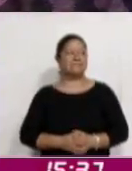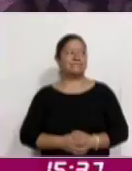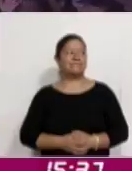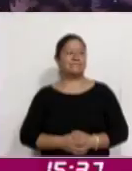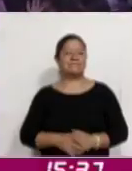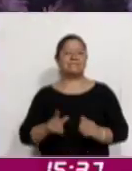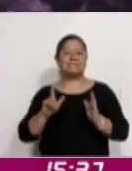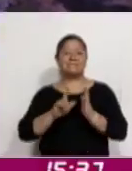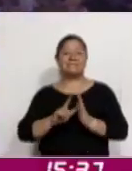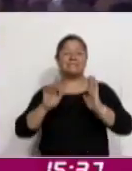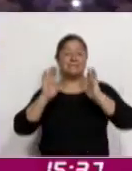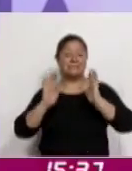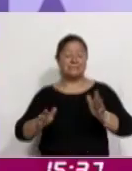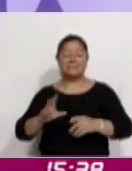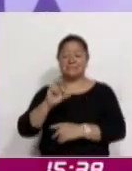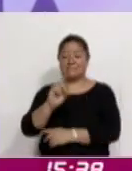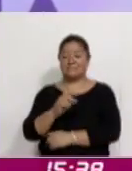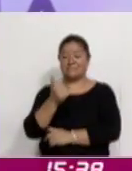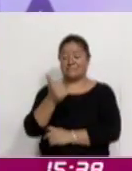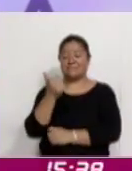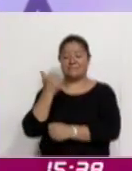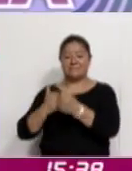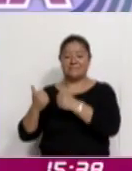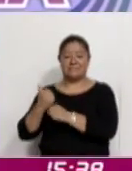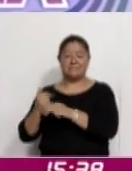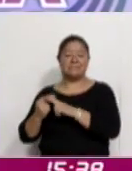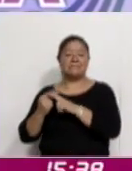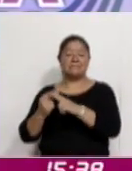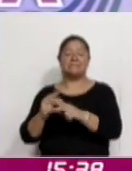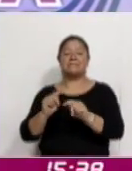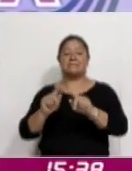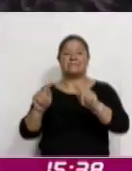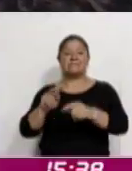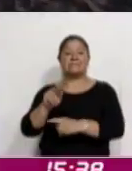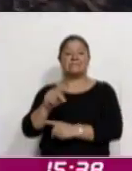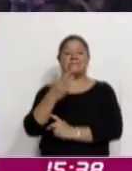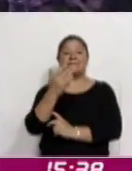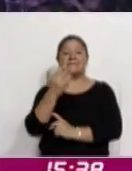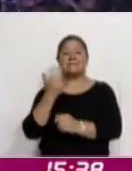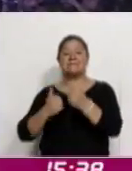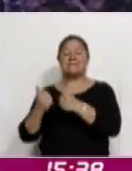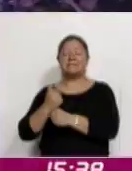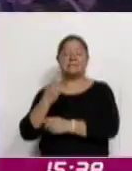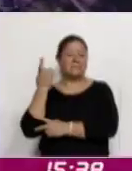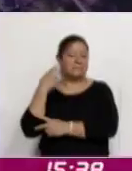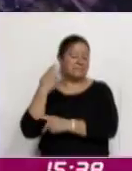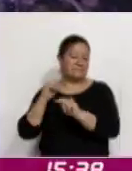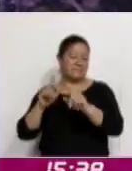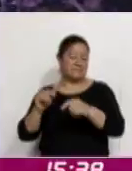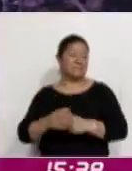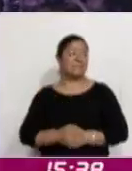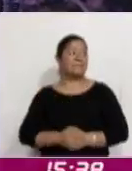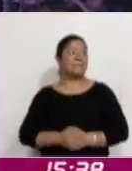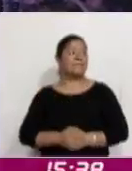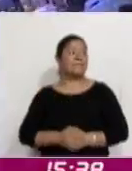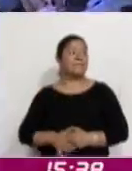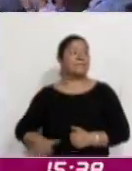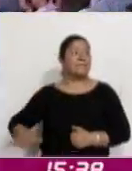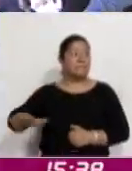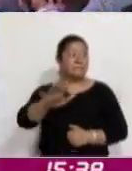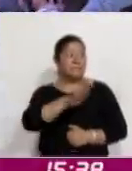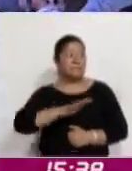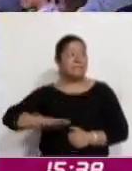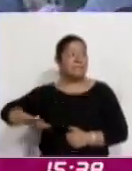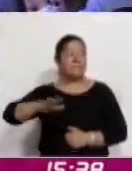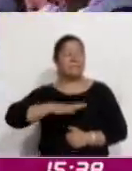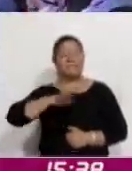Todo listo para celebrar los 36 años de Tlaxcala Televisión y los 50 de Radio Tlaxcala. El Teatro del Pueblo será el escenario de un gran baile de